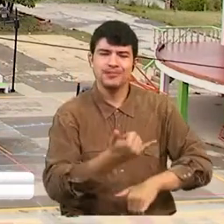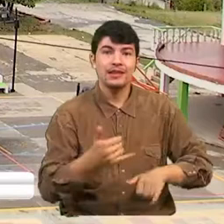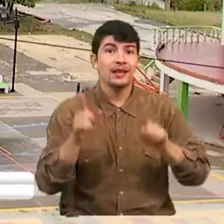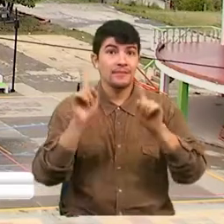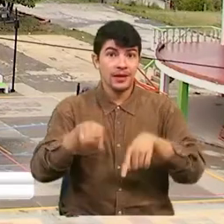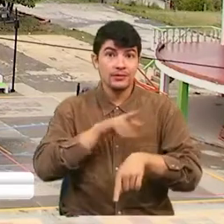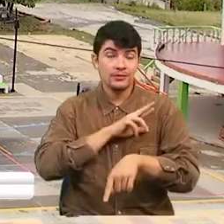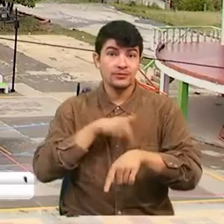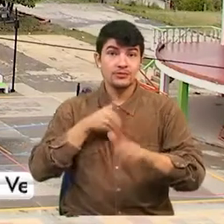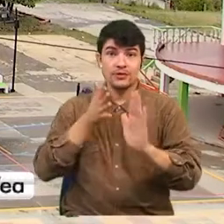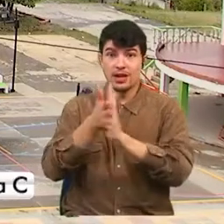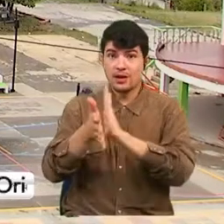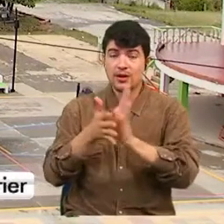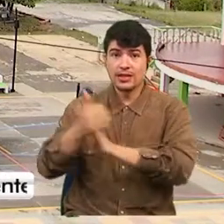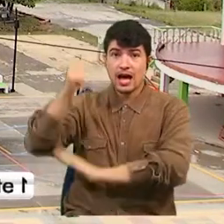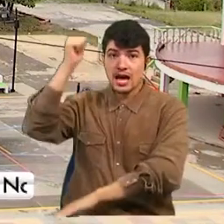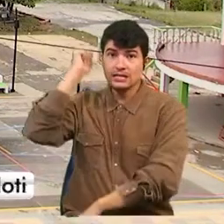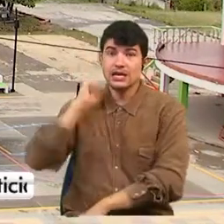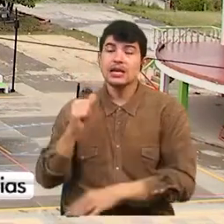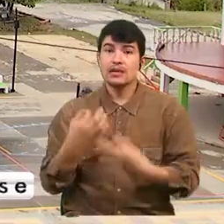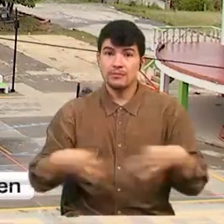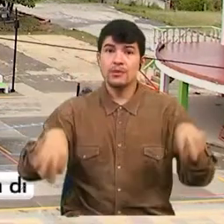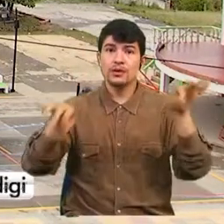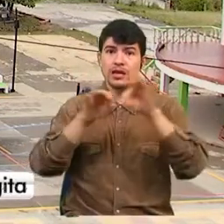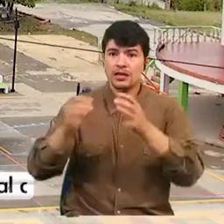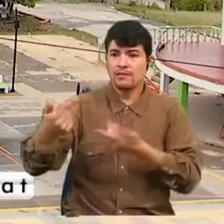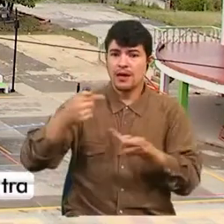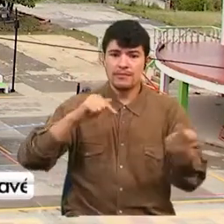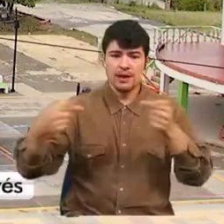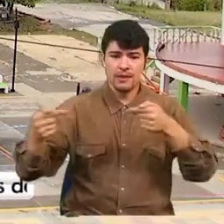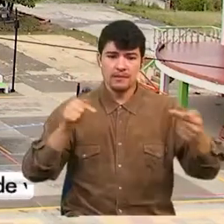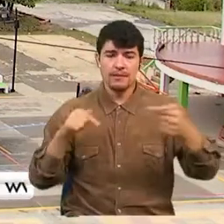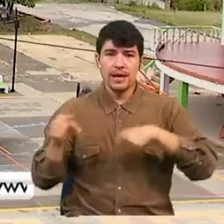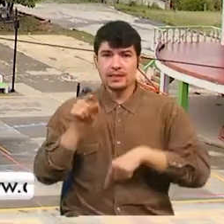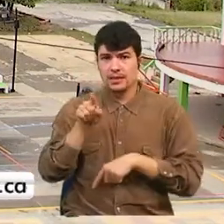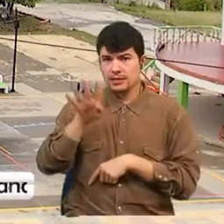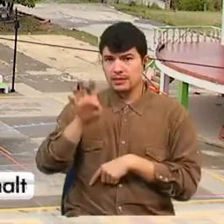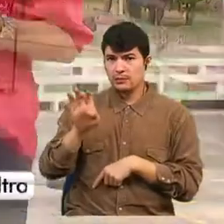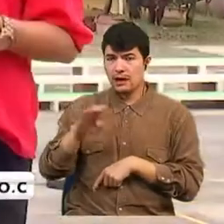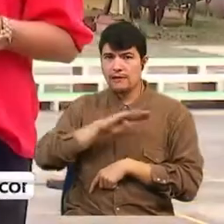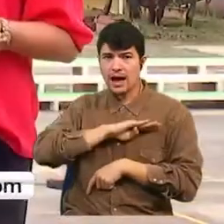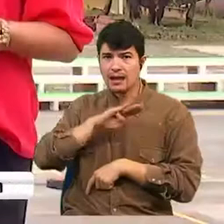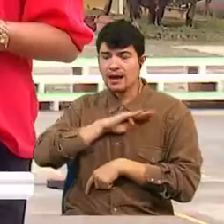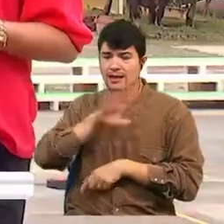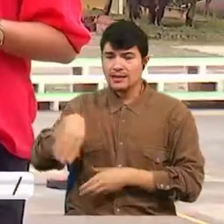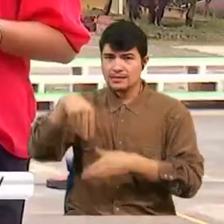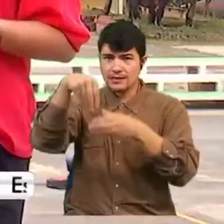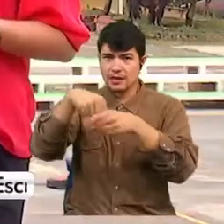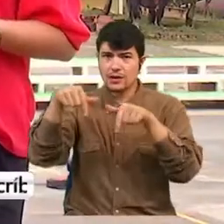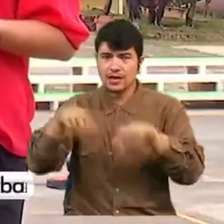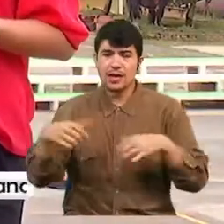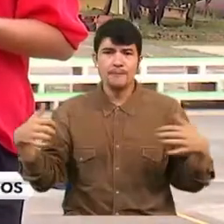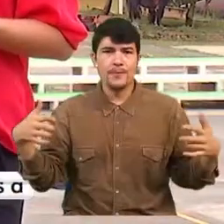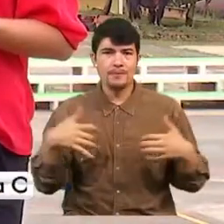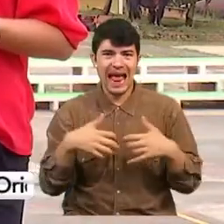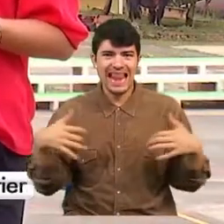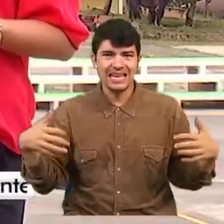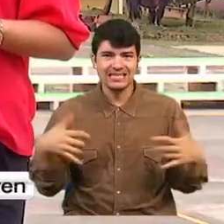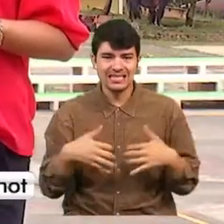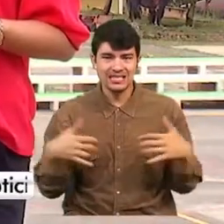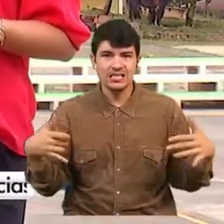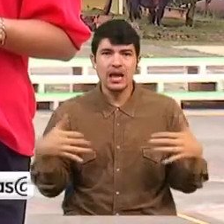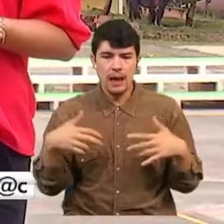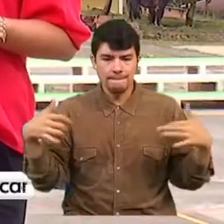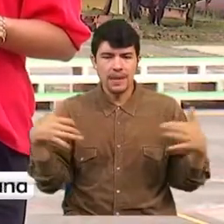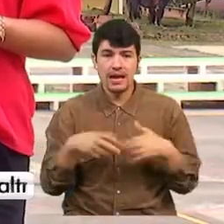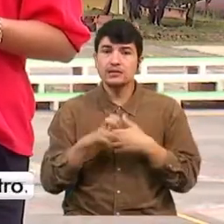que contarles que ayer se desarrolló un importante conversatorio con los 19 alcaldes que conforman esta provincia de Vélez,